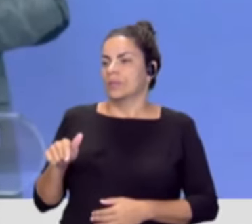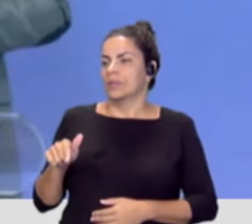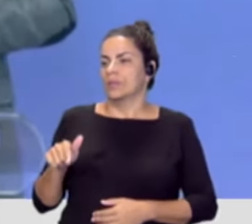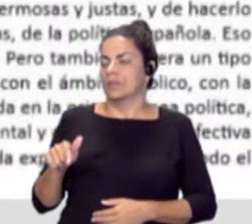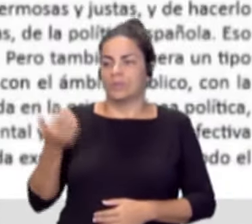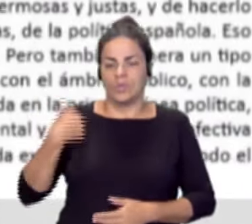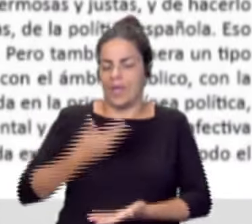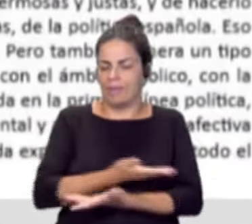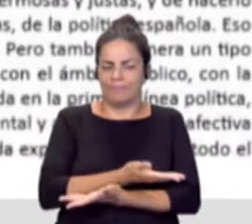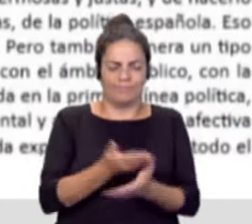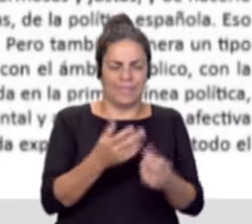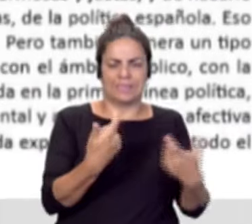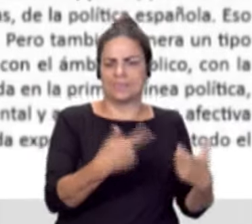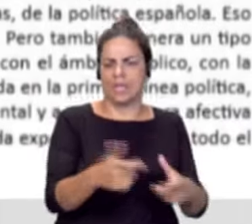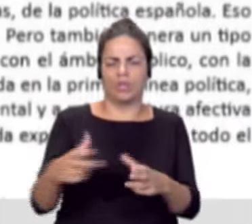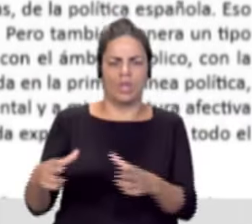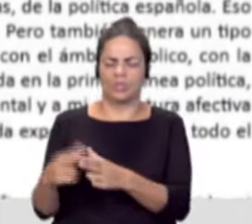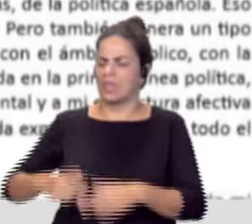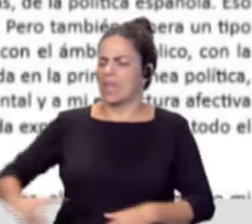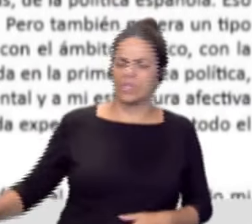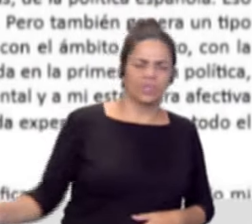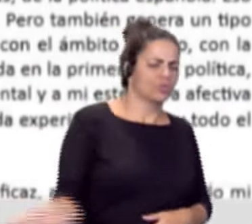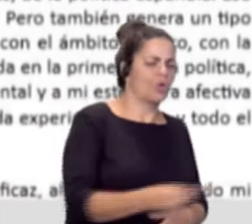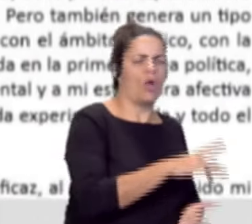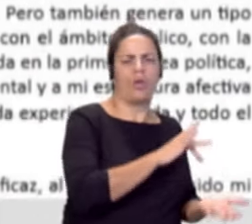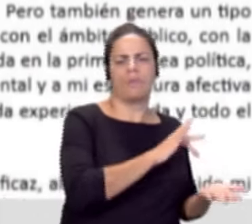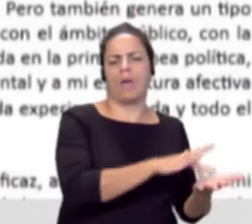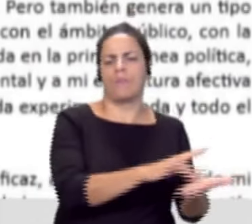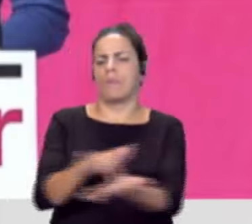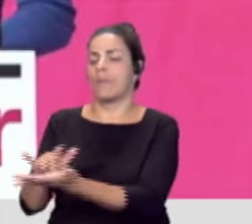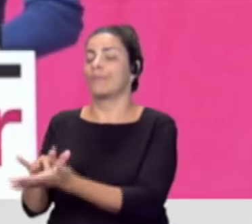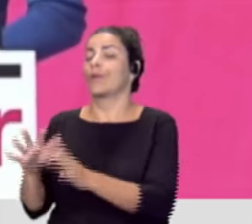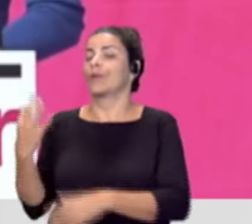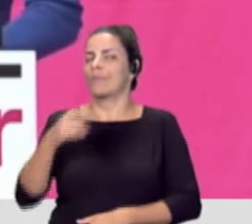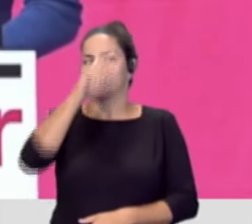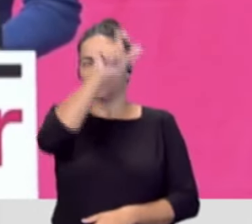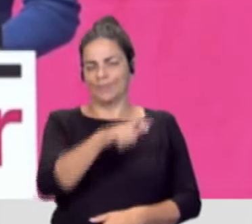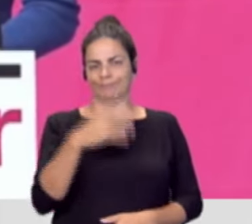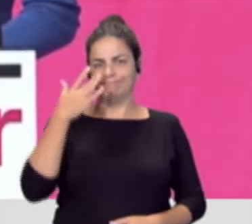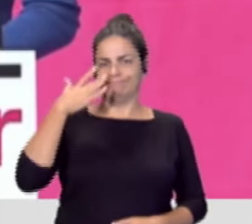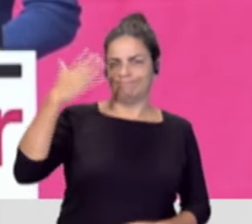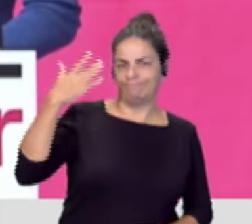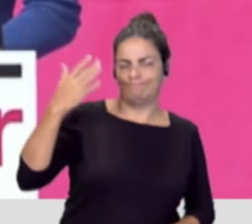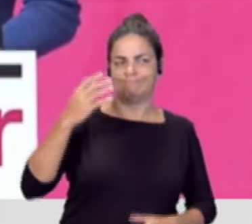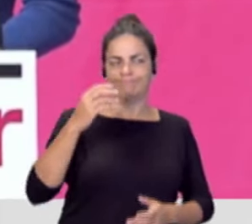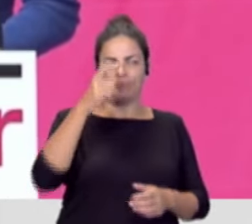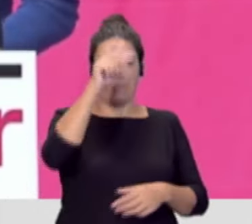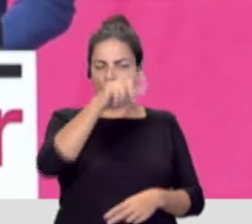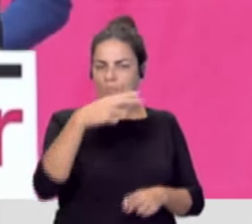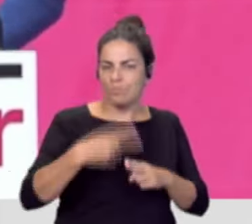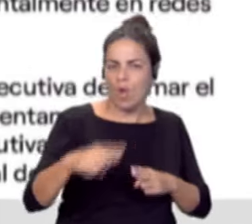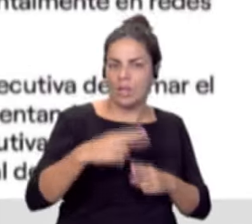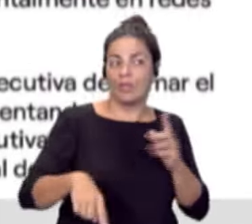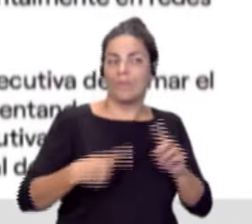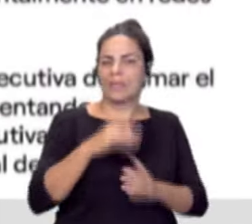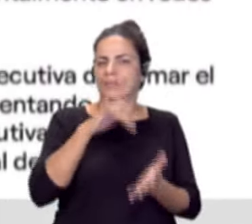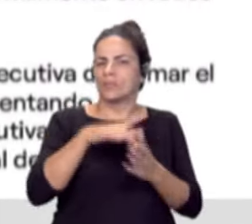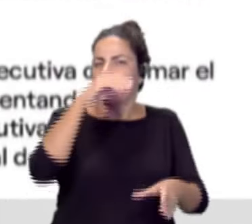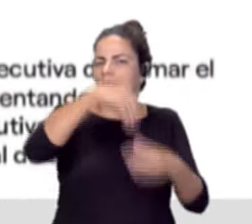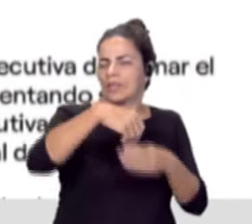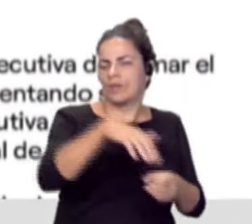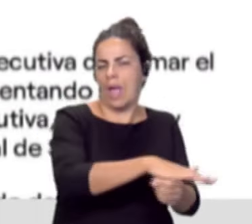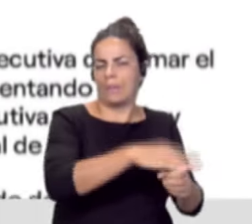lo, en todos los sectores de la sociedad. ¿Qué pasa? Que este señor es mediático, es un político y esto es en el ámbito de la política. Yo creo... y un